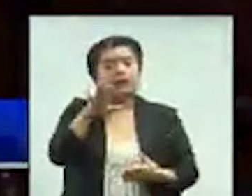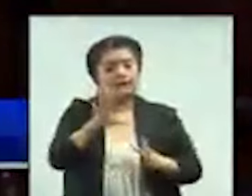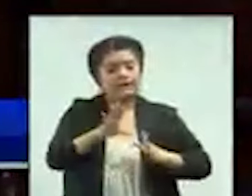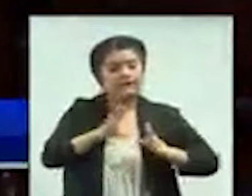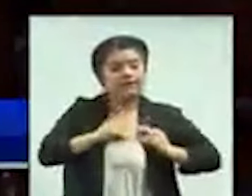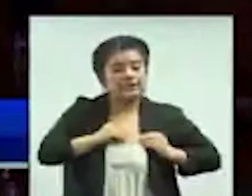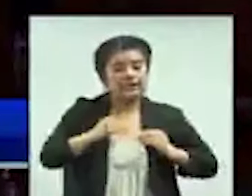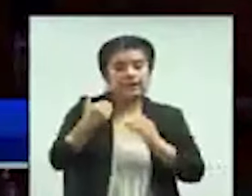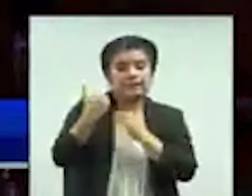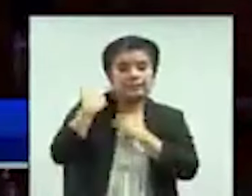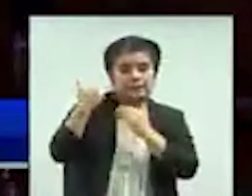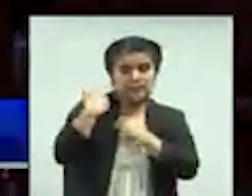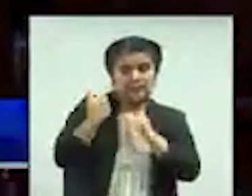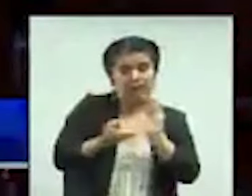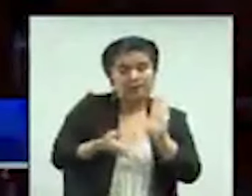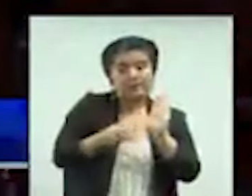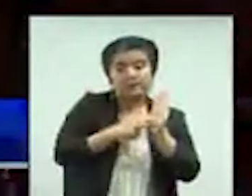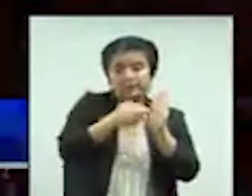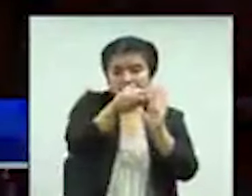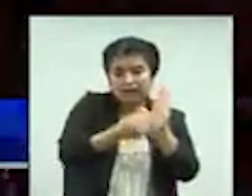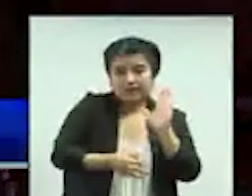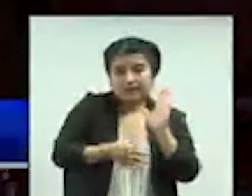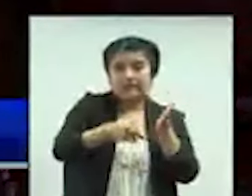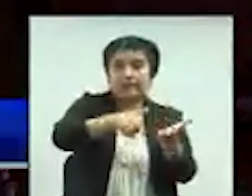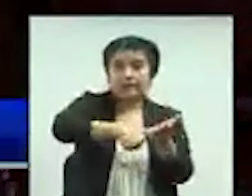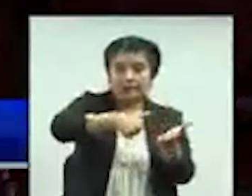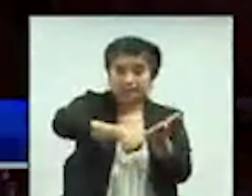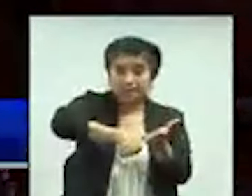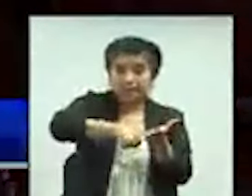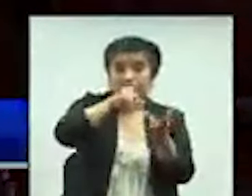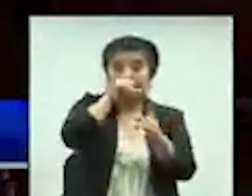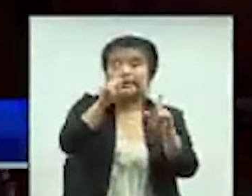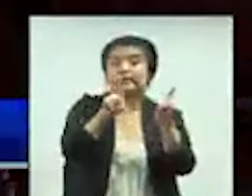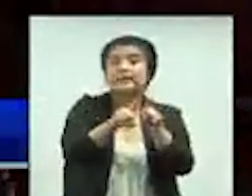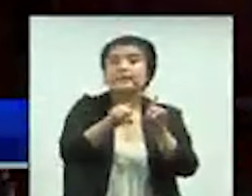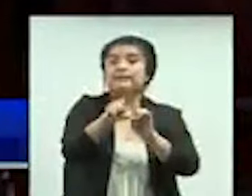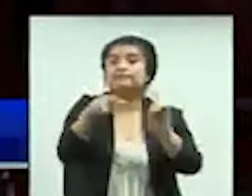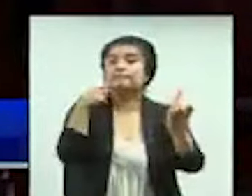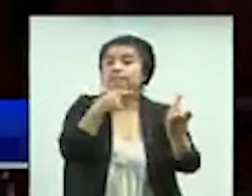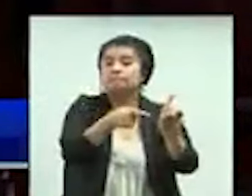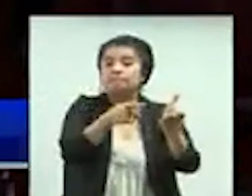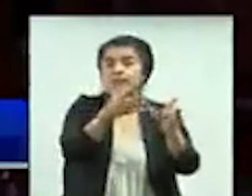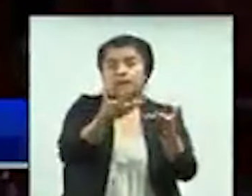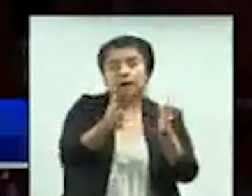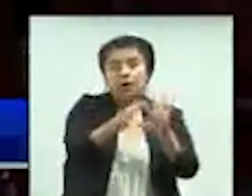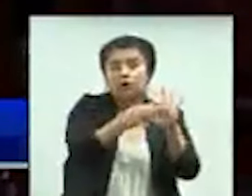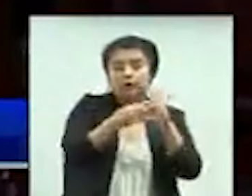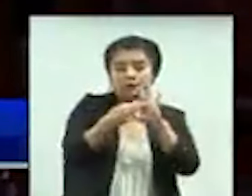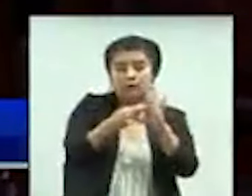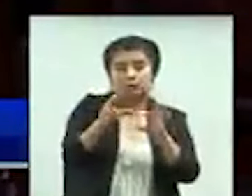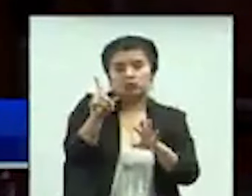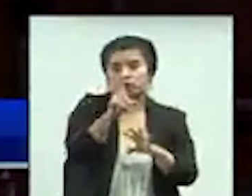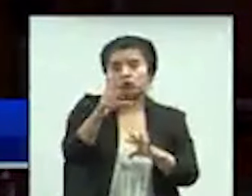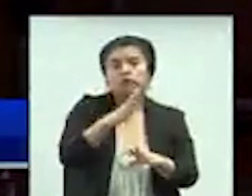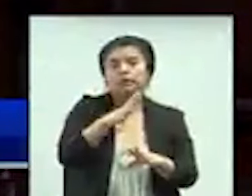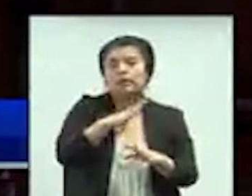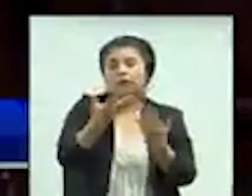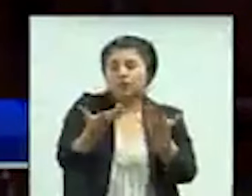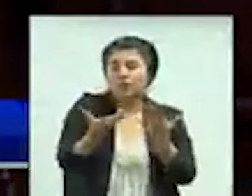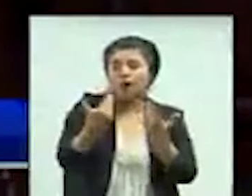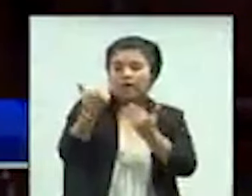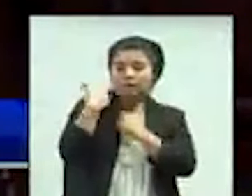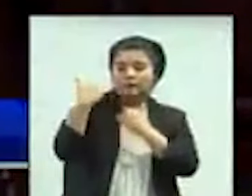las obligaciones consignadas en esta carta y que a juicio de la organización estén capacitados para cumplir